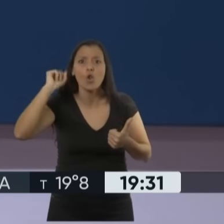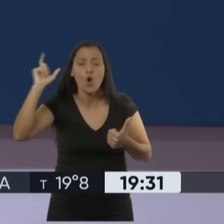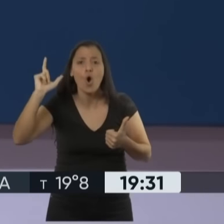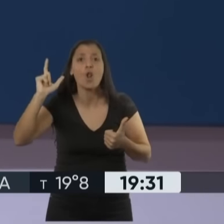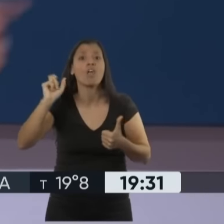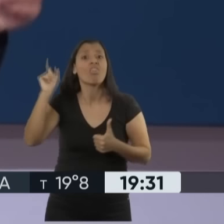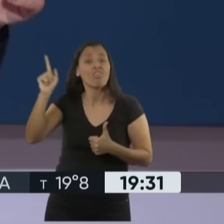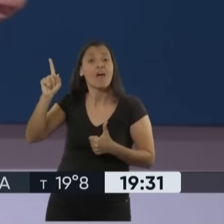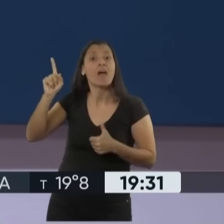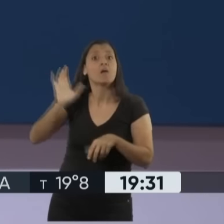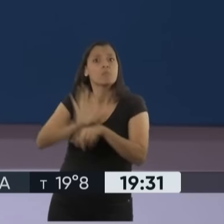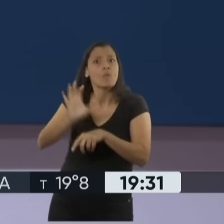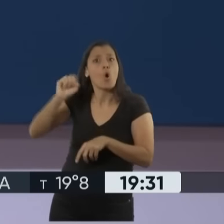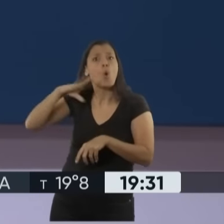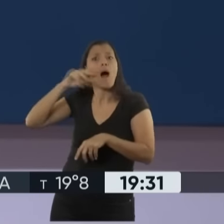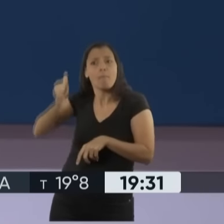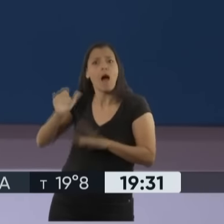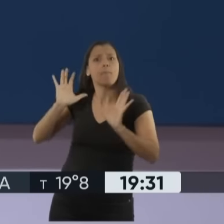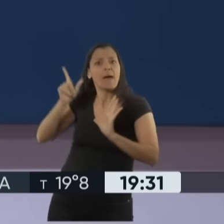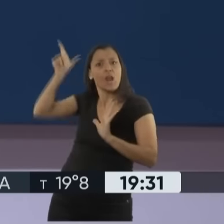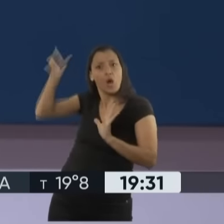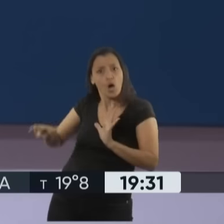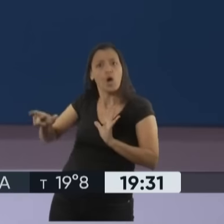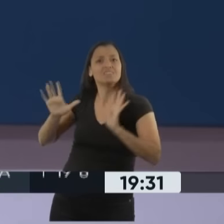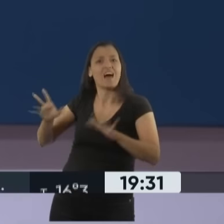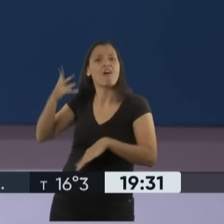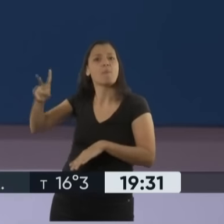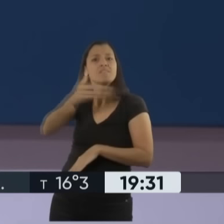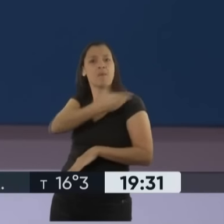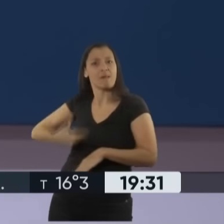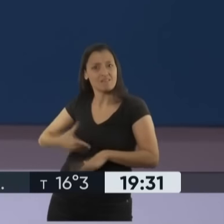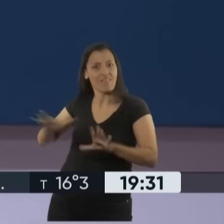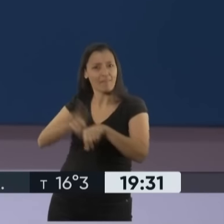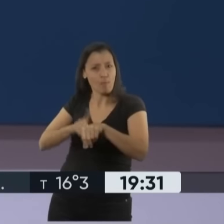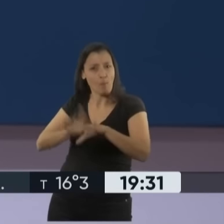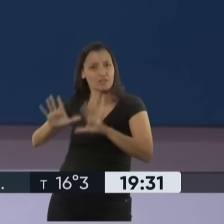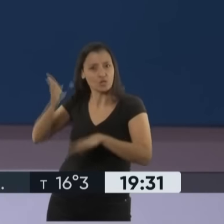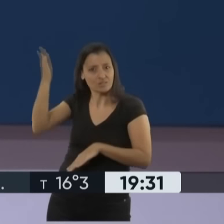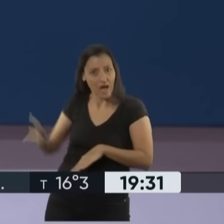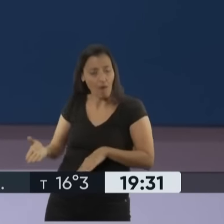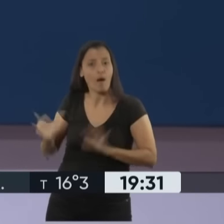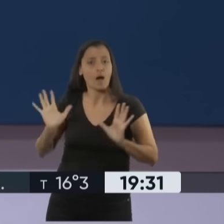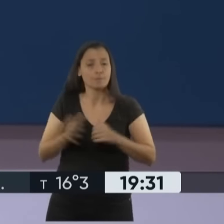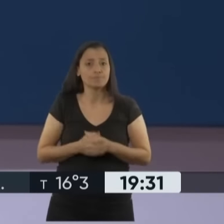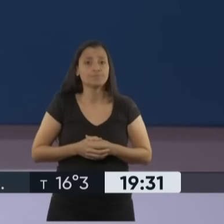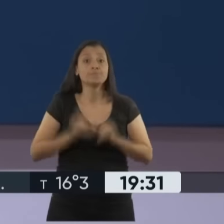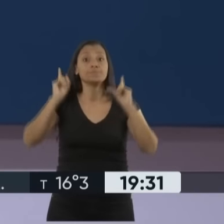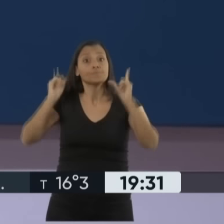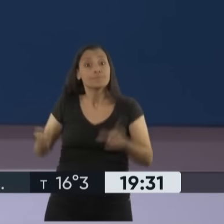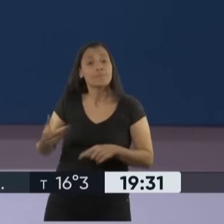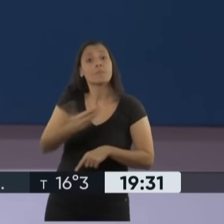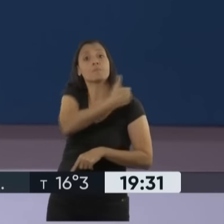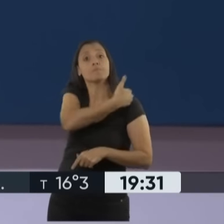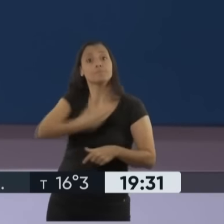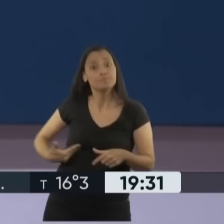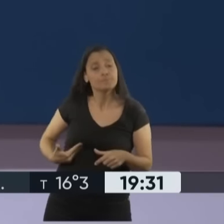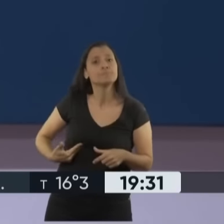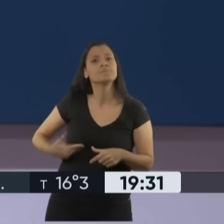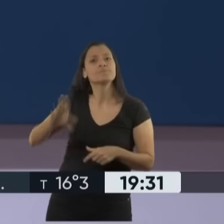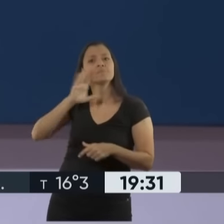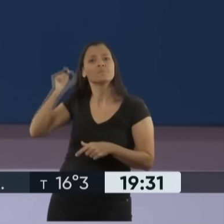obama mientras ustedes era su vicepresidente la intervención del gobierno de donald trampas del